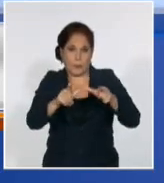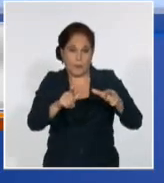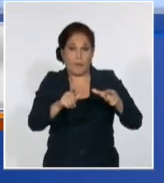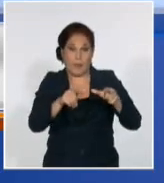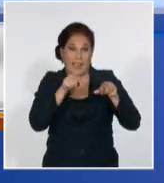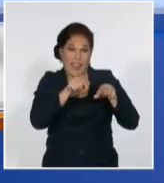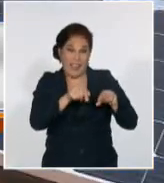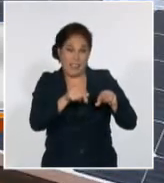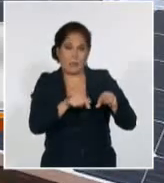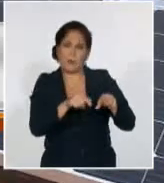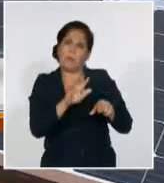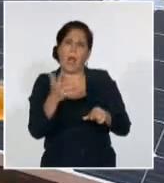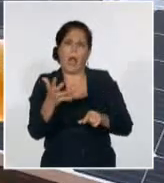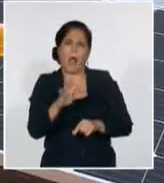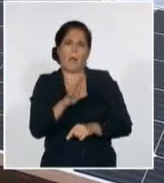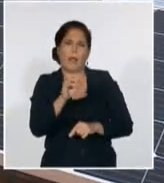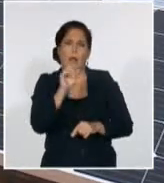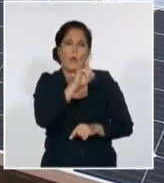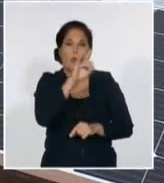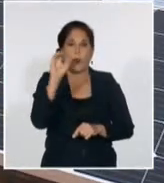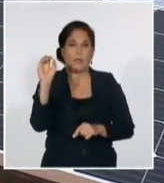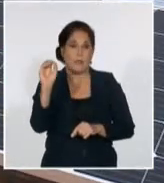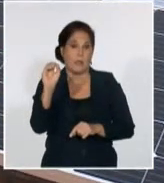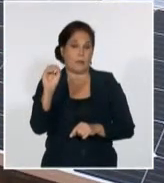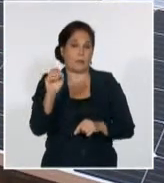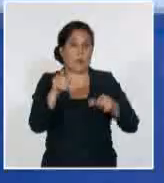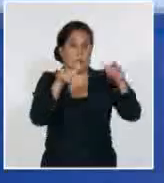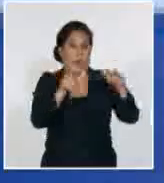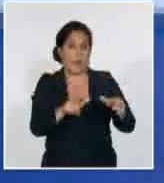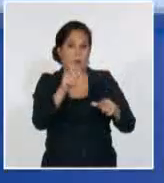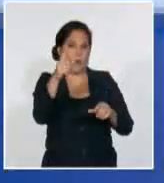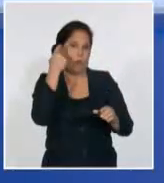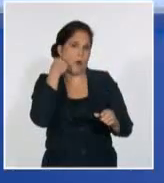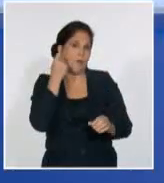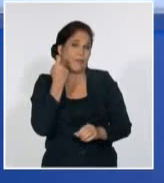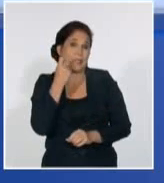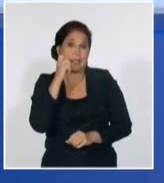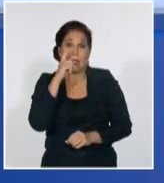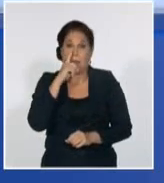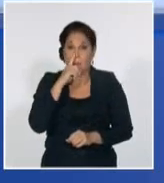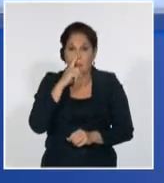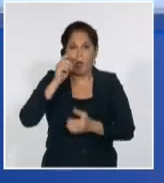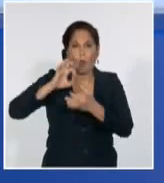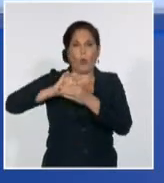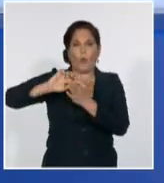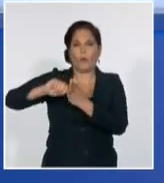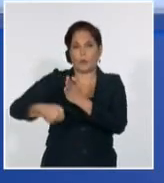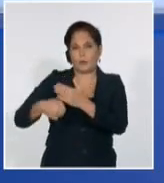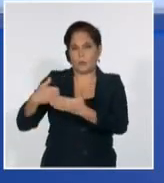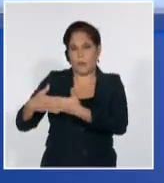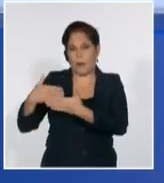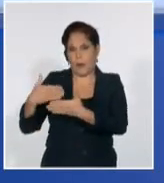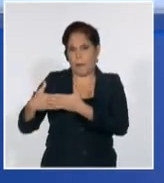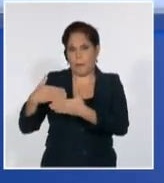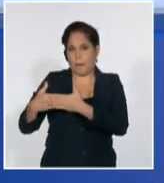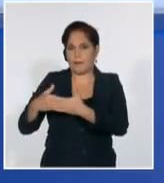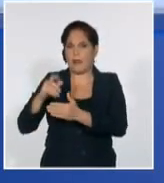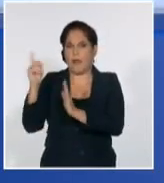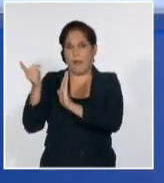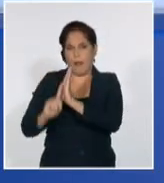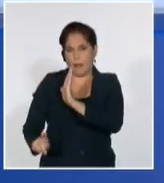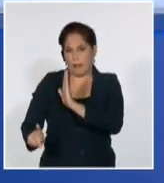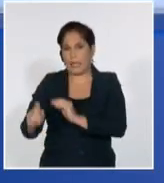un ritmo de 900 paneles anuales. Lo que nos falta es terminar la parte contractual con la empresa de la UNE, terminar la parte